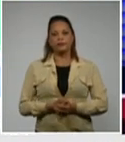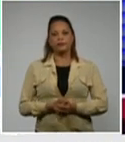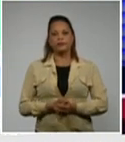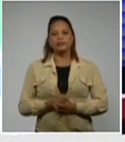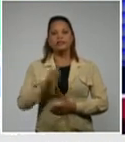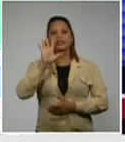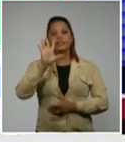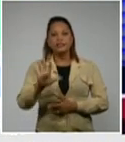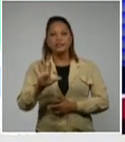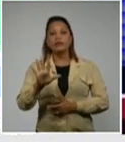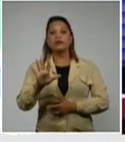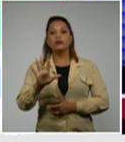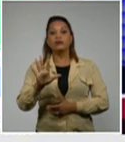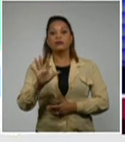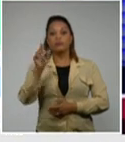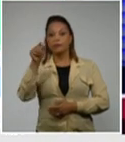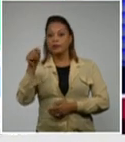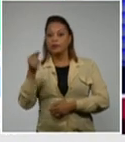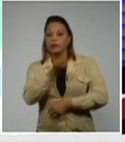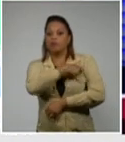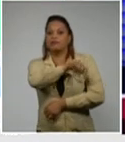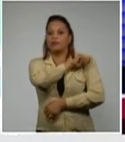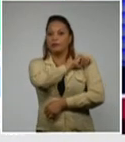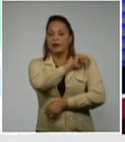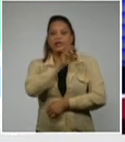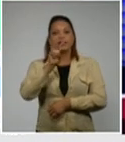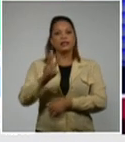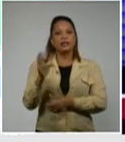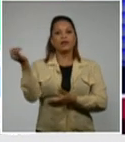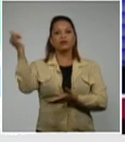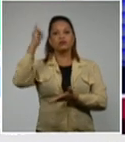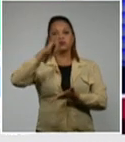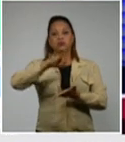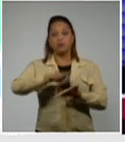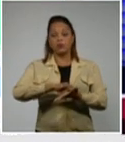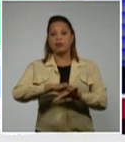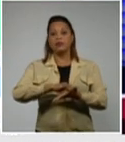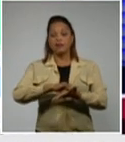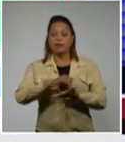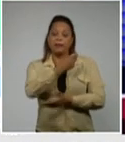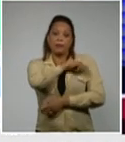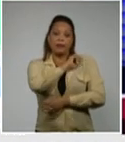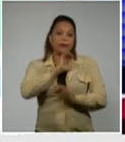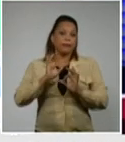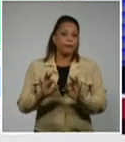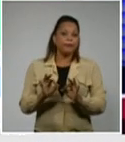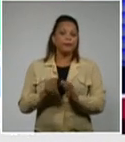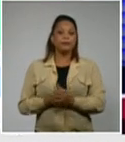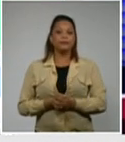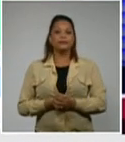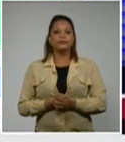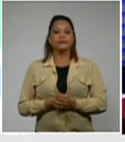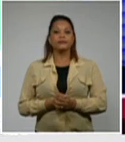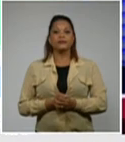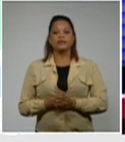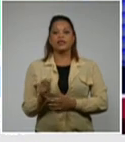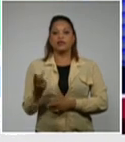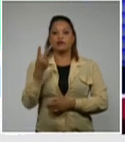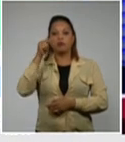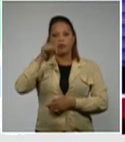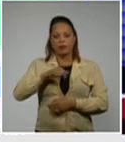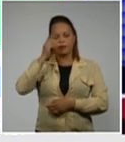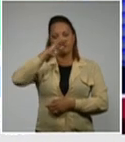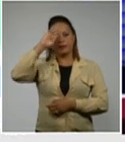españoles, 3 de ellos importados de España y 2 autóctonos de aquí de La